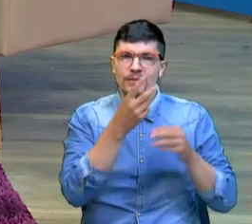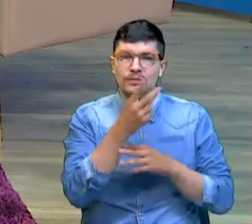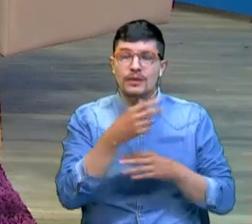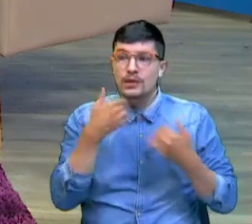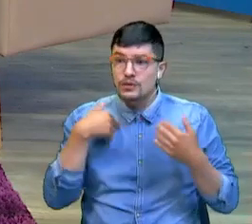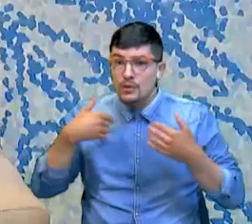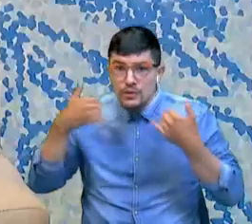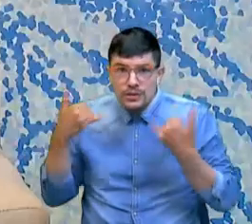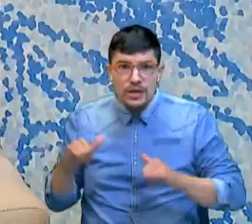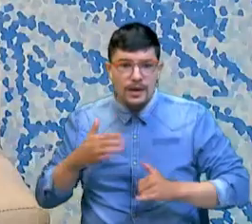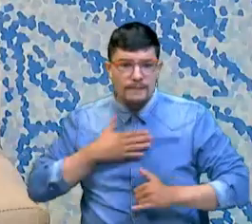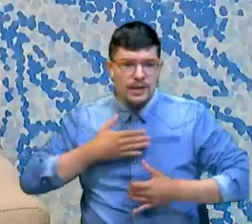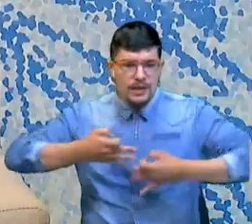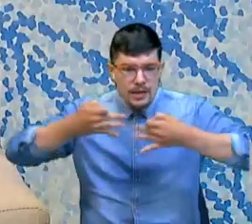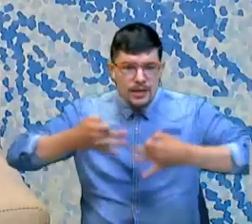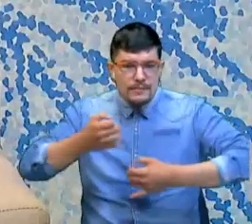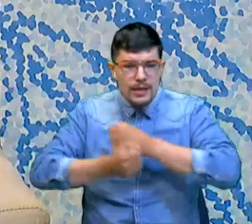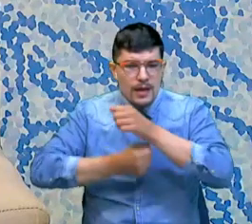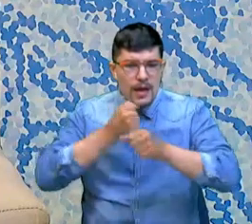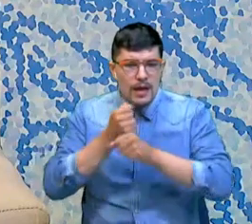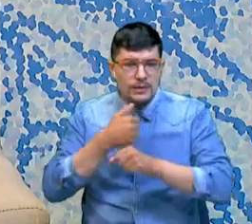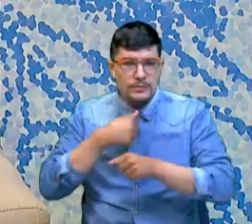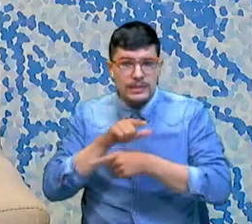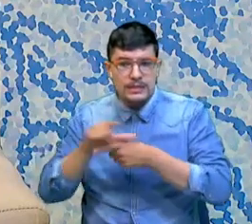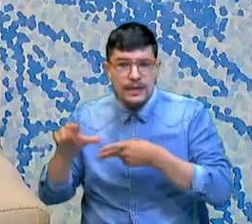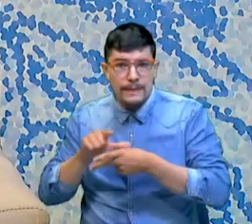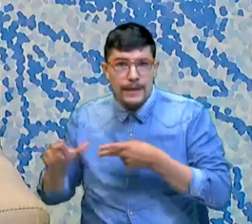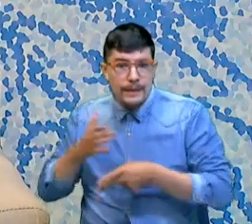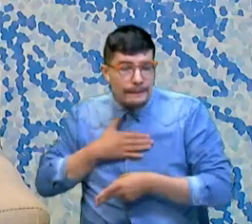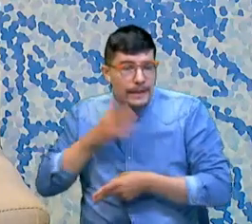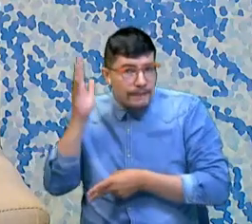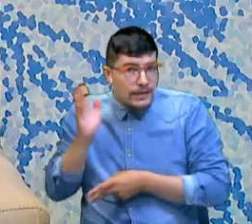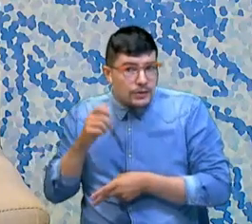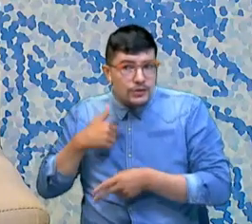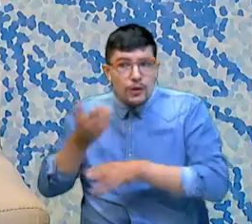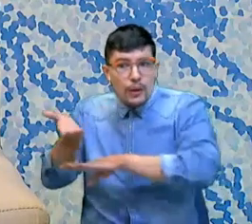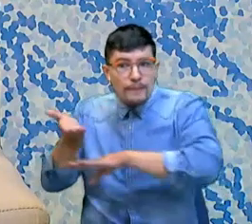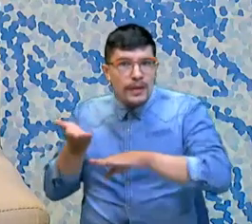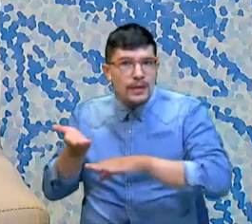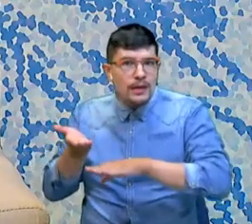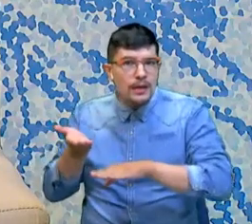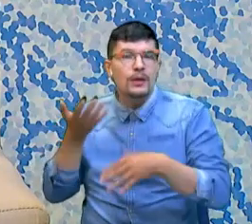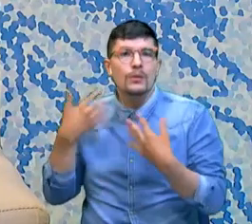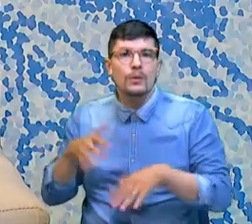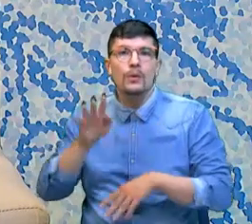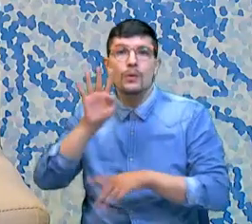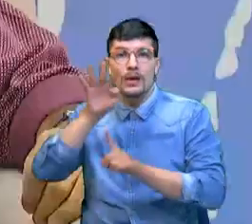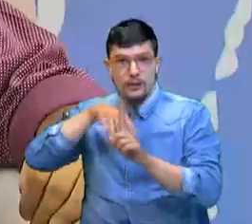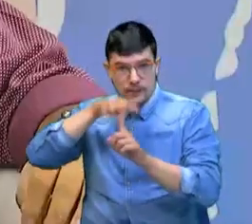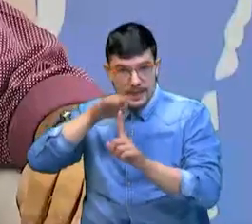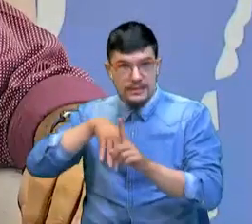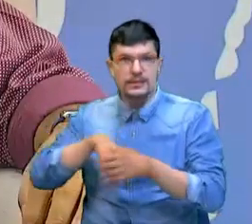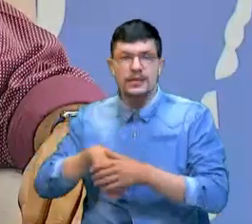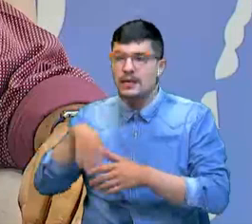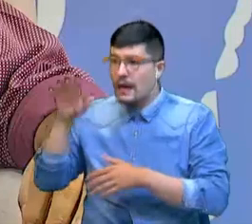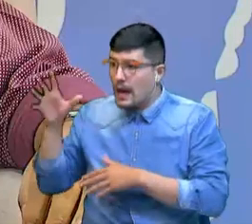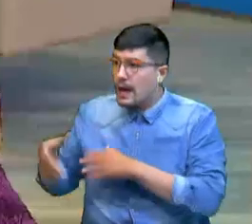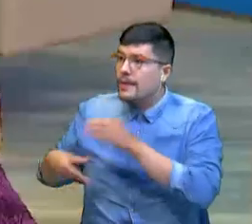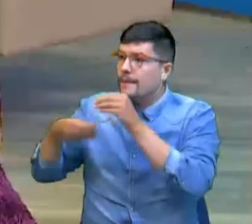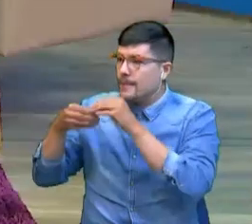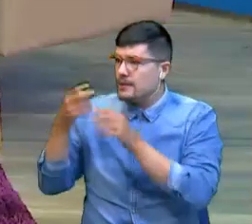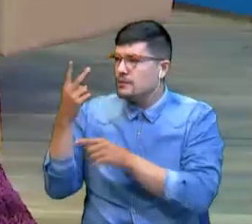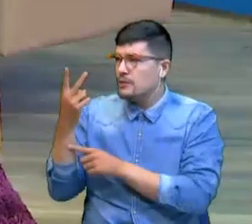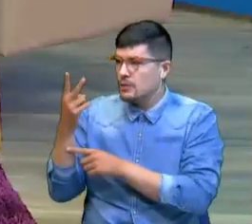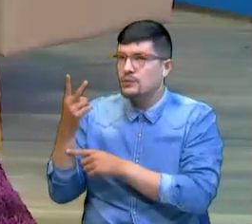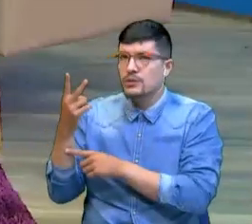yo ya cumplí mi edad, mis requisitos, y es mi pensión la que voy a reclamar, son 4 meses. 4 meses, sí. Más los 2